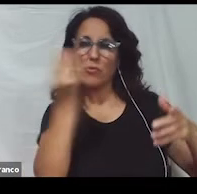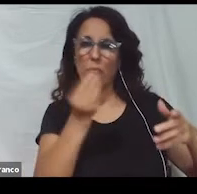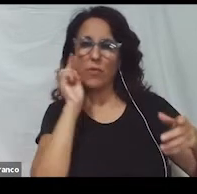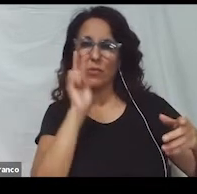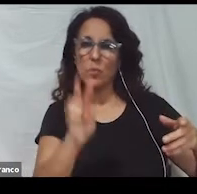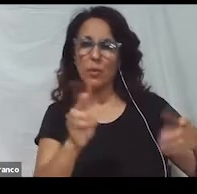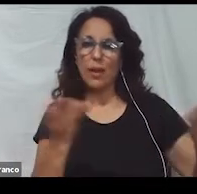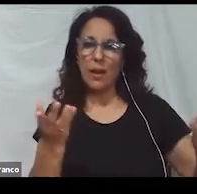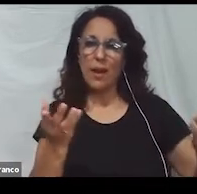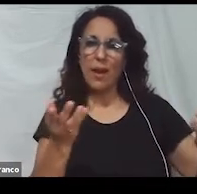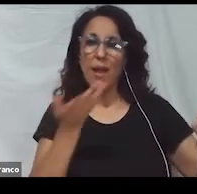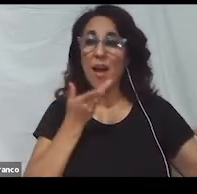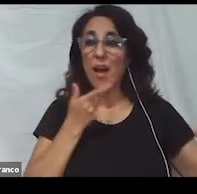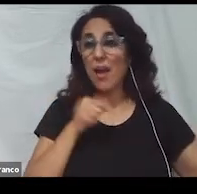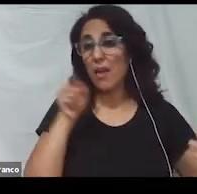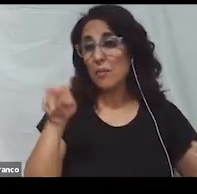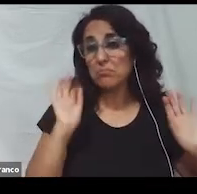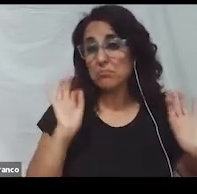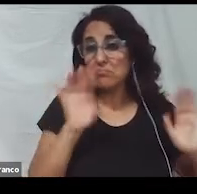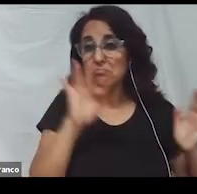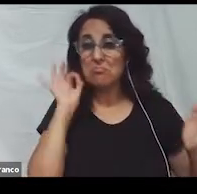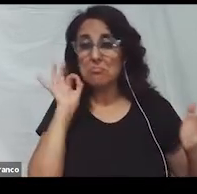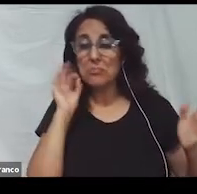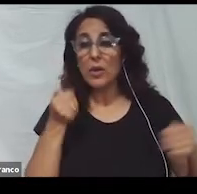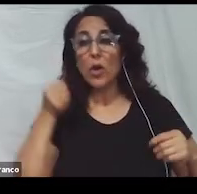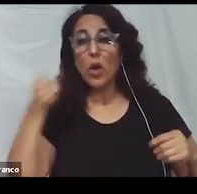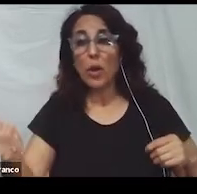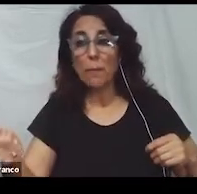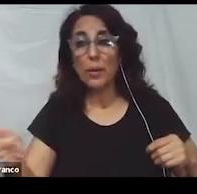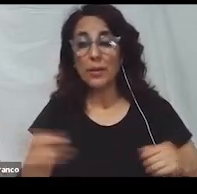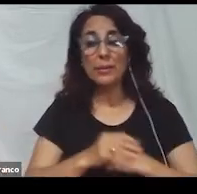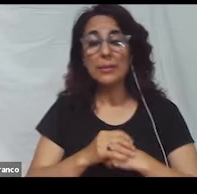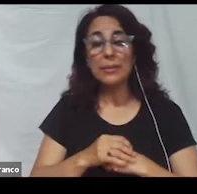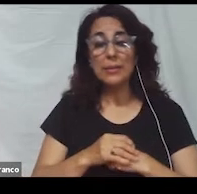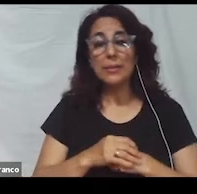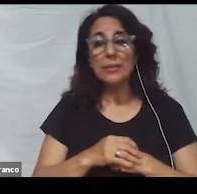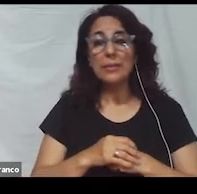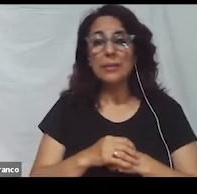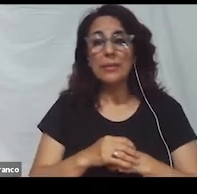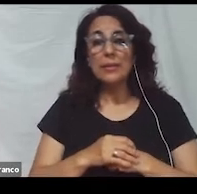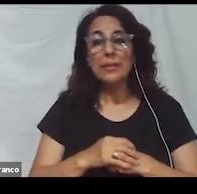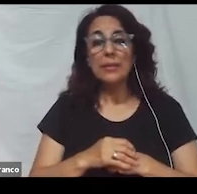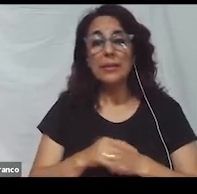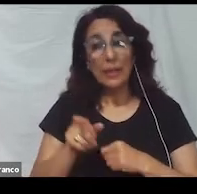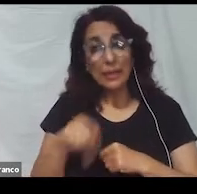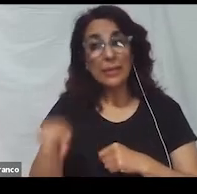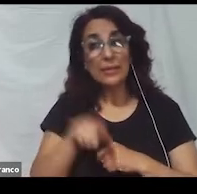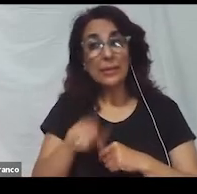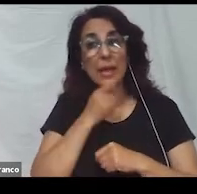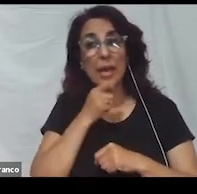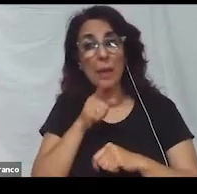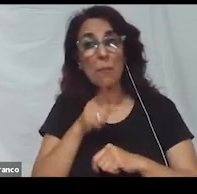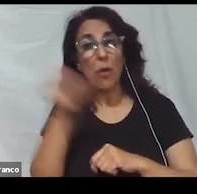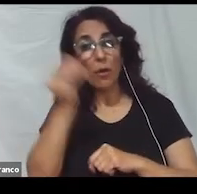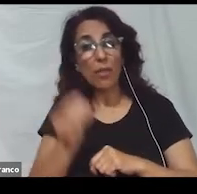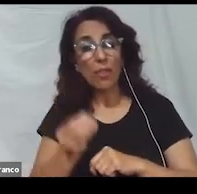visualmente, en donde ustedes pueden elegir el color del auto que quieren comprar, ¿ok? Y o notarán ustedes, en este ejemplo visual lo voy a